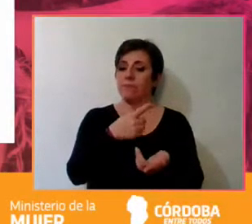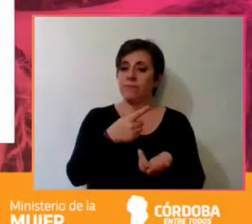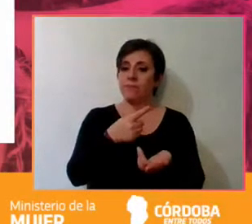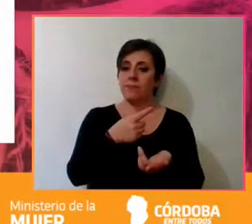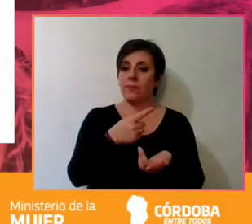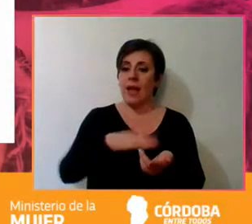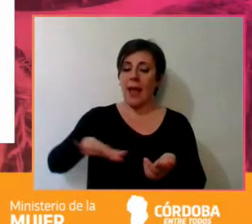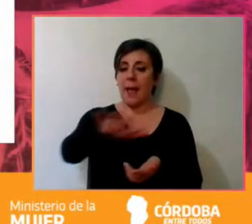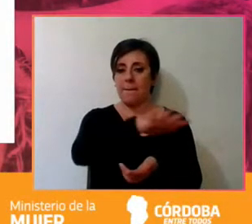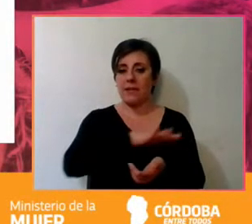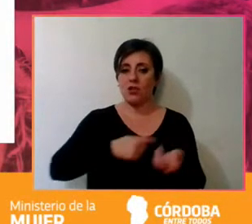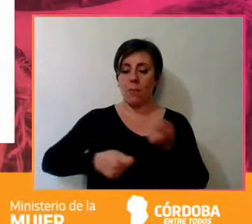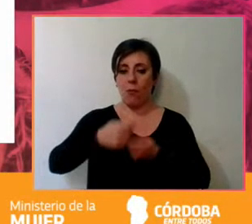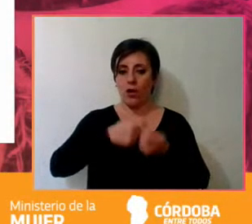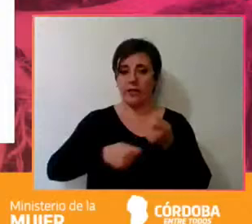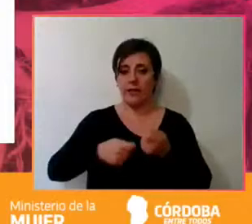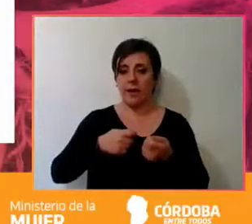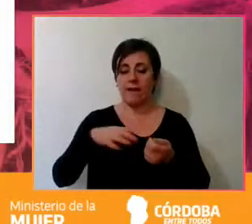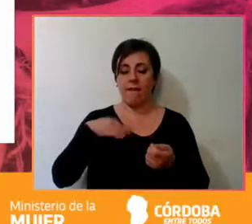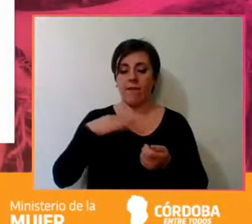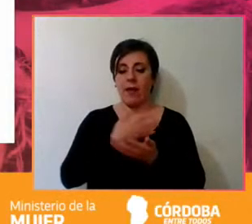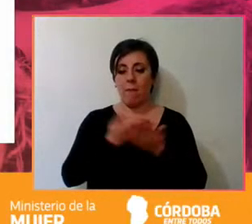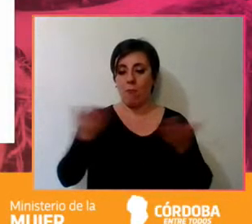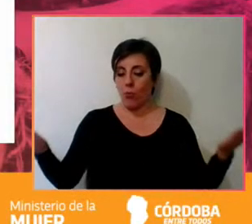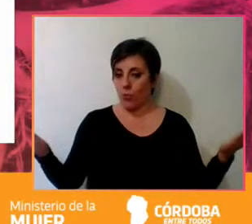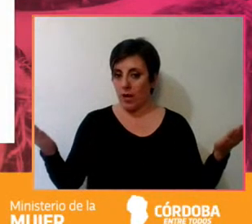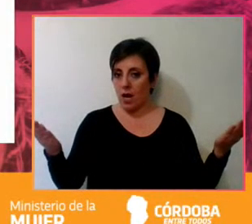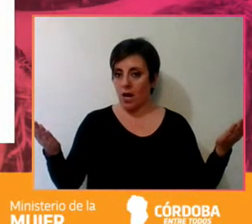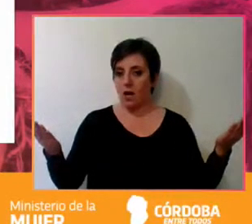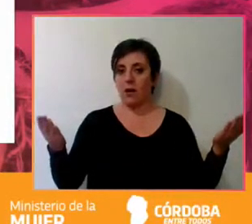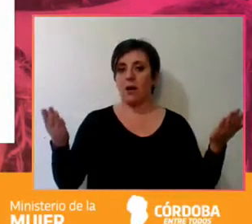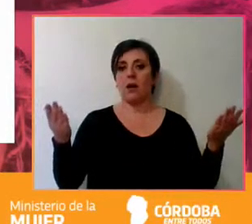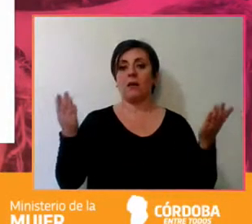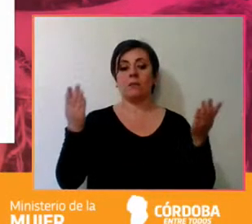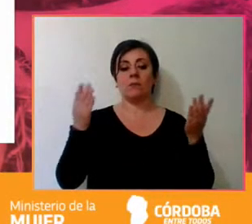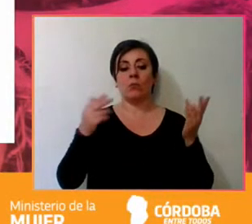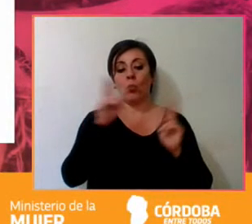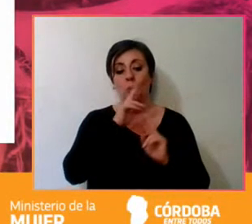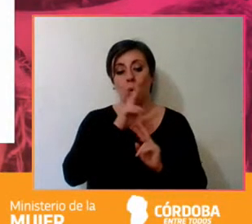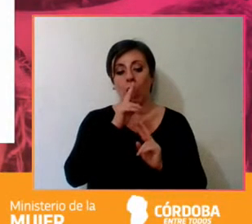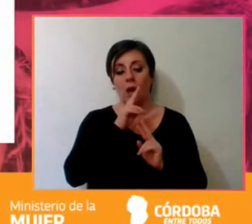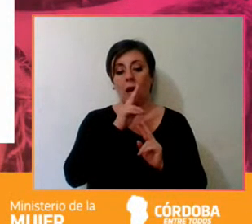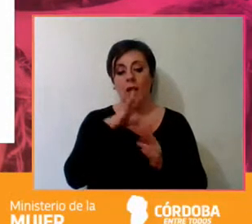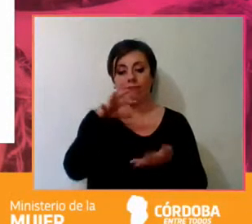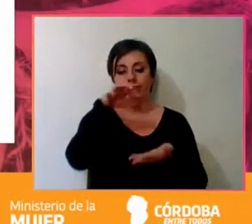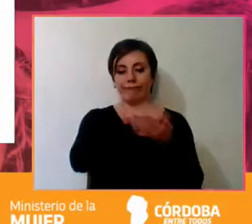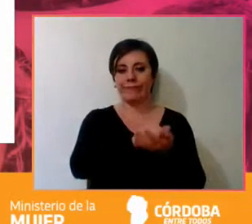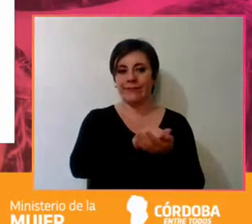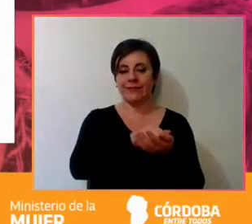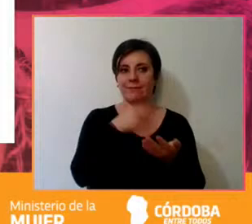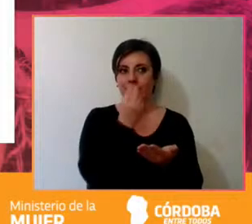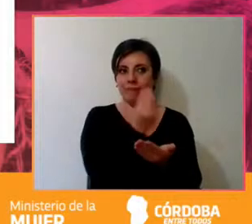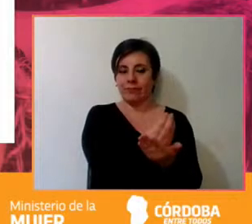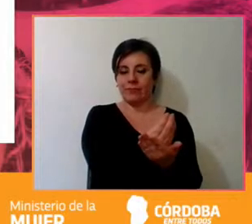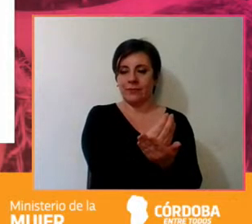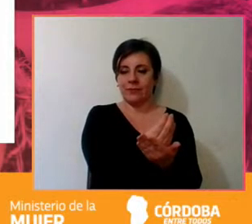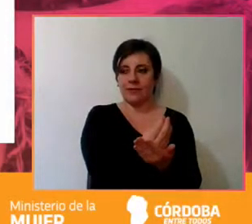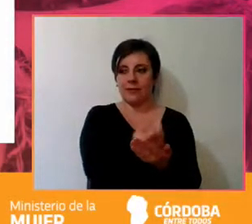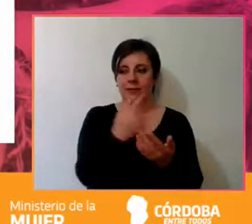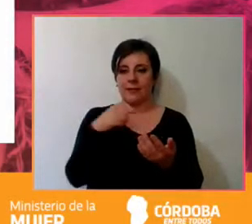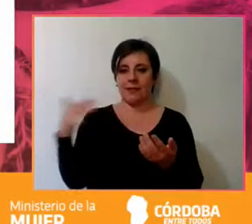los espacios políticos y en la vida pública. Porque como les decía hace un rato, cuando las mujeres conquistan territorio, las respuestas son